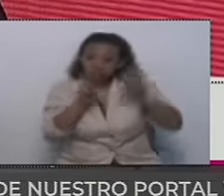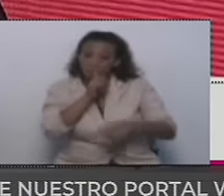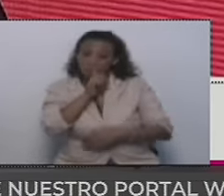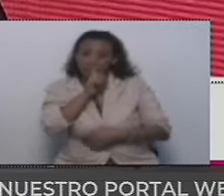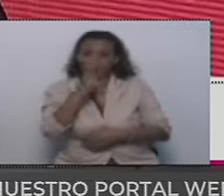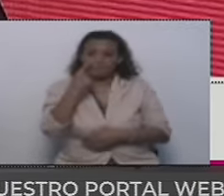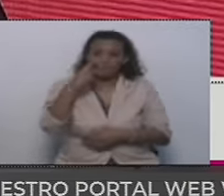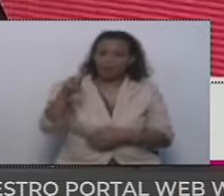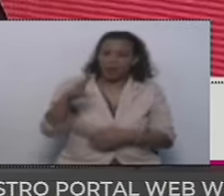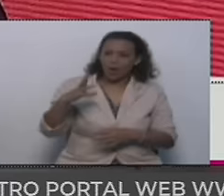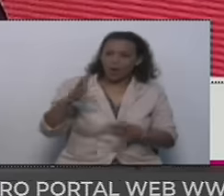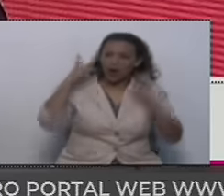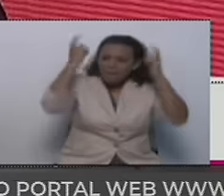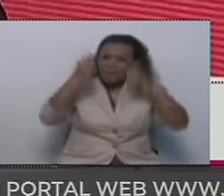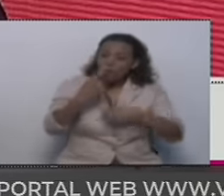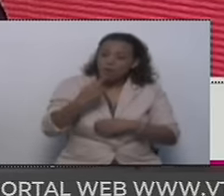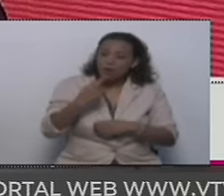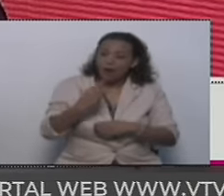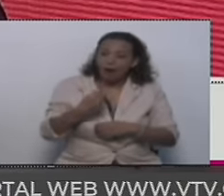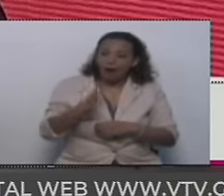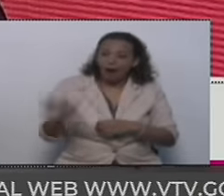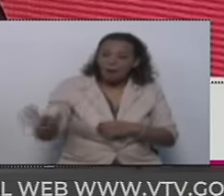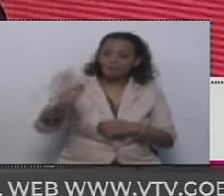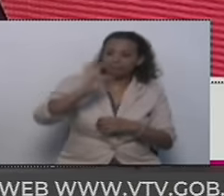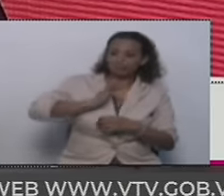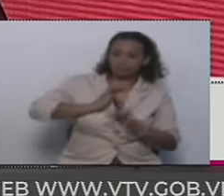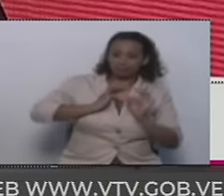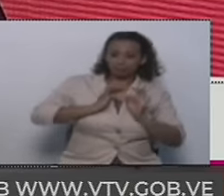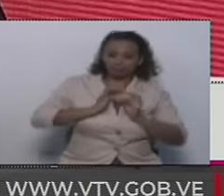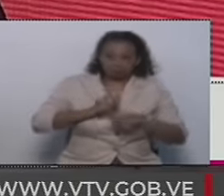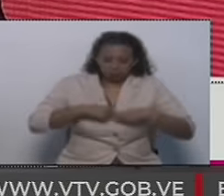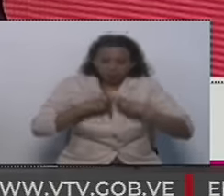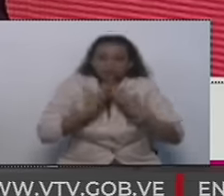vieron a Caperucita, bueno, comenzaron a brotar.